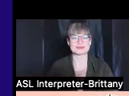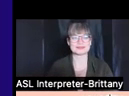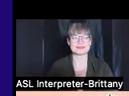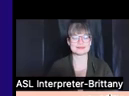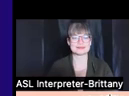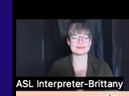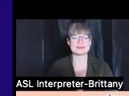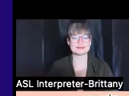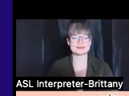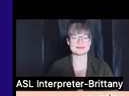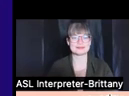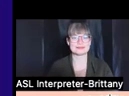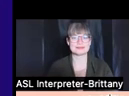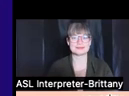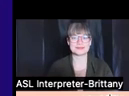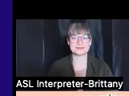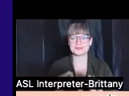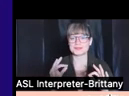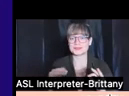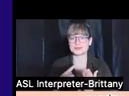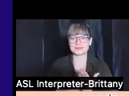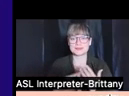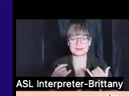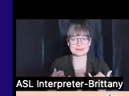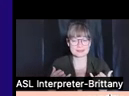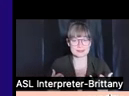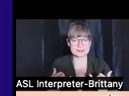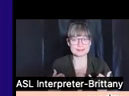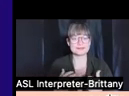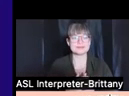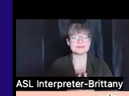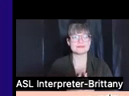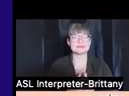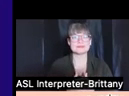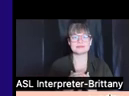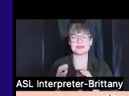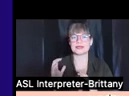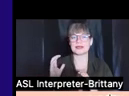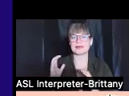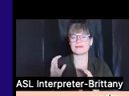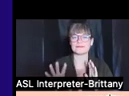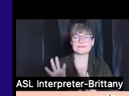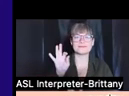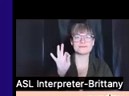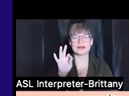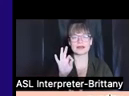that doesn't seem to want it. Okay. So what we're going to talk about today is vamos a hablar hoy día positive behavior intervention